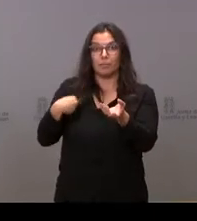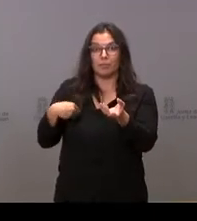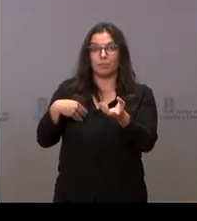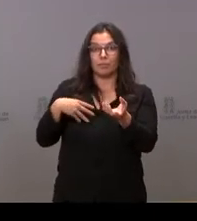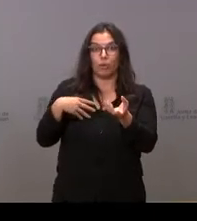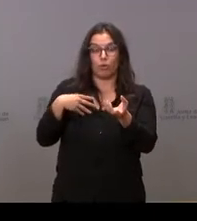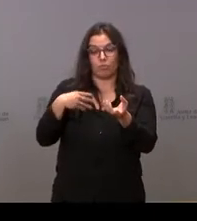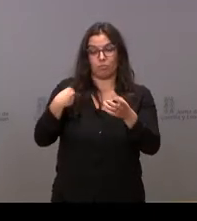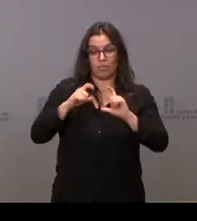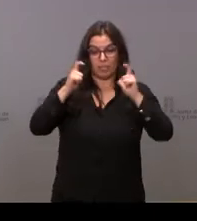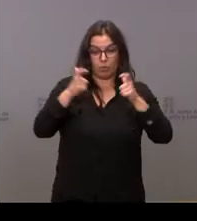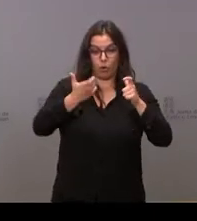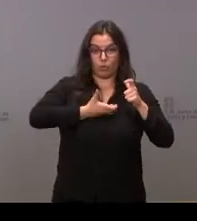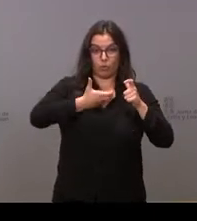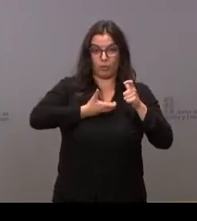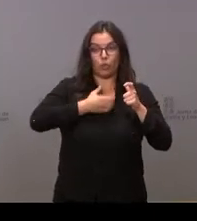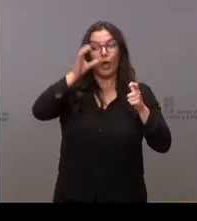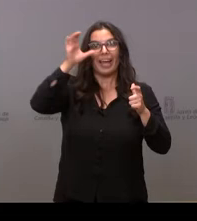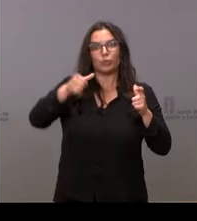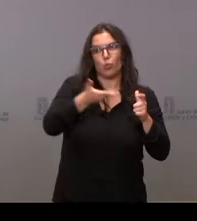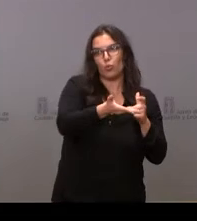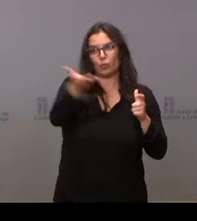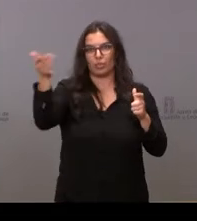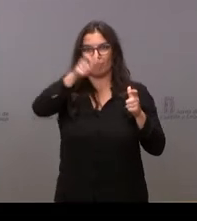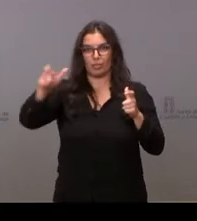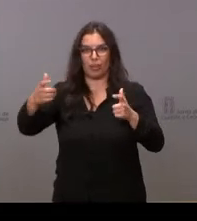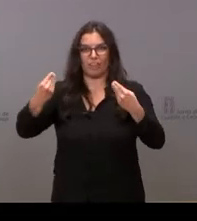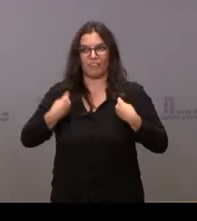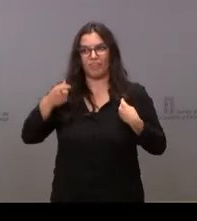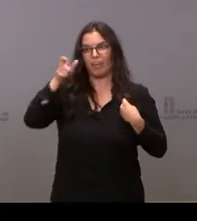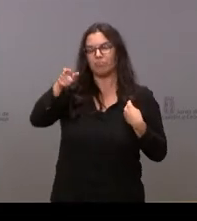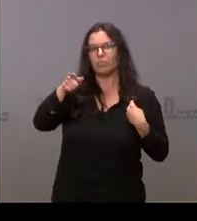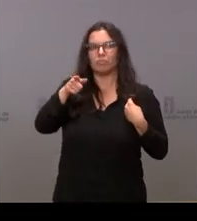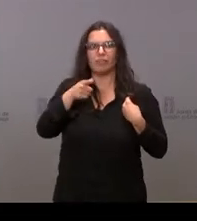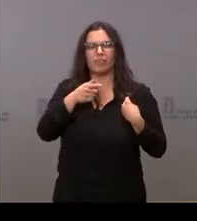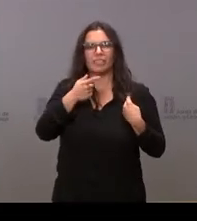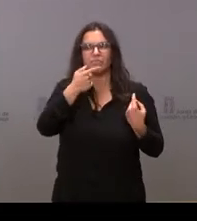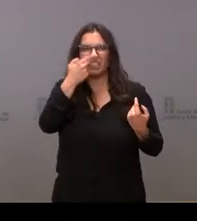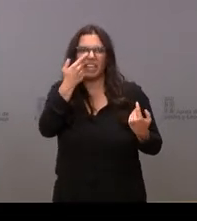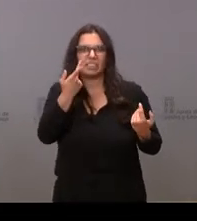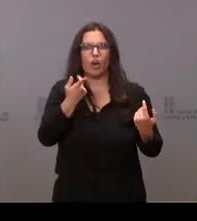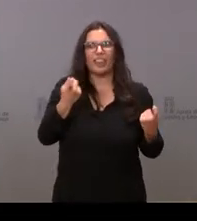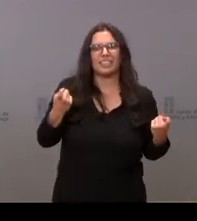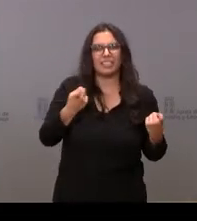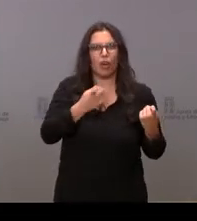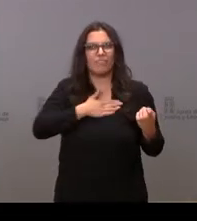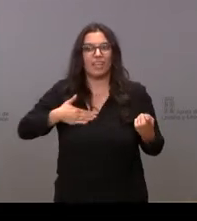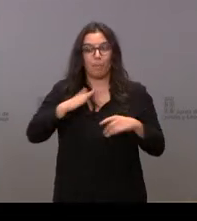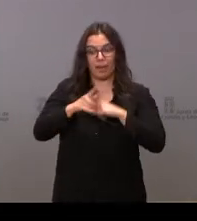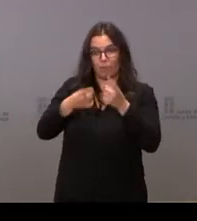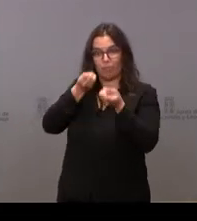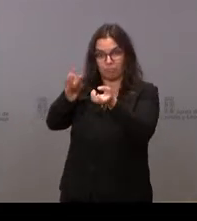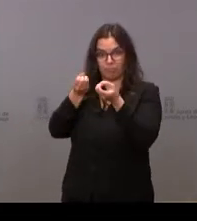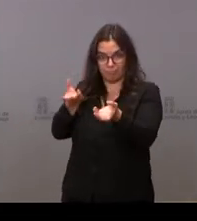gobierno máximo de cada entidad local, escuche obviamente cuáles son las demandas, los intereses, la inquietud de sus vecinos a la hora de facilitar datos, facilitar